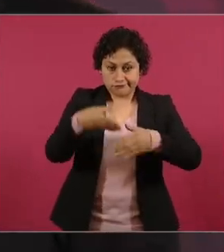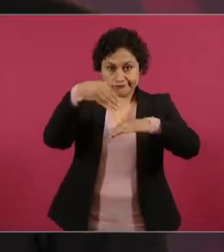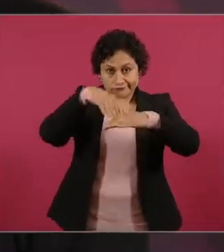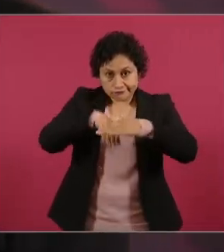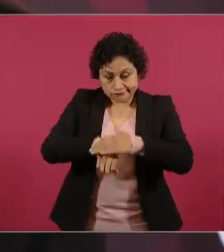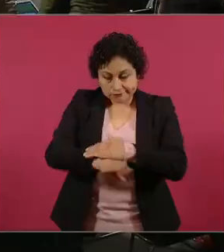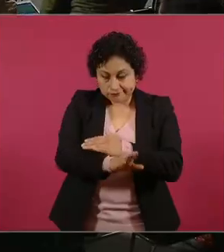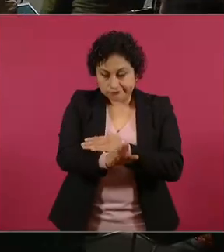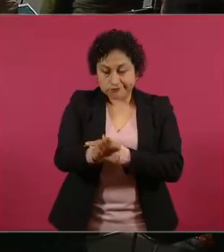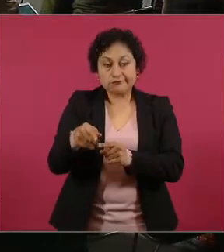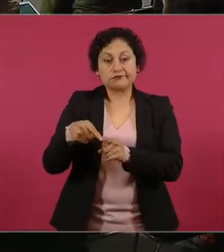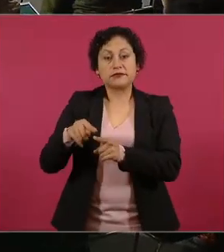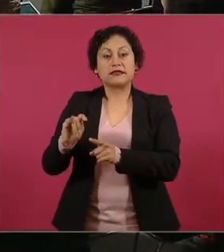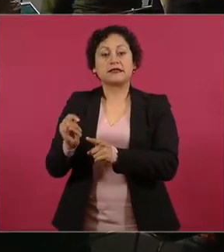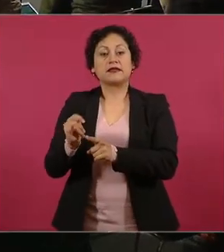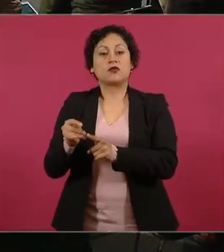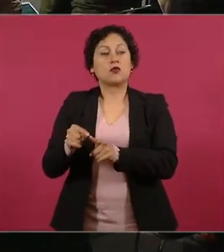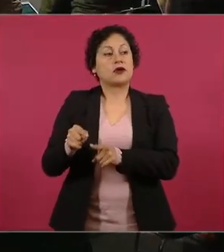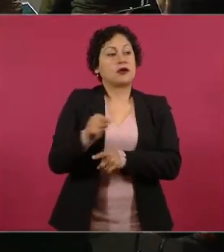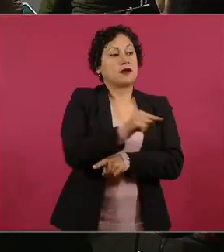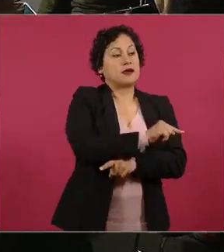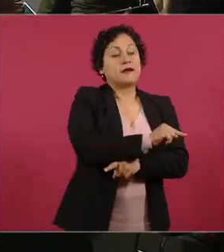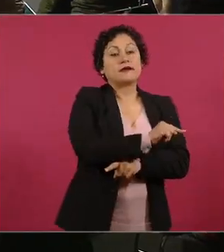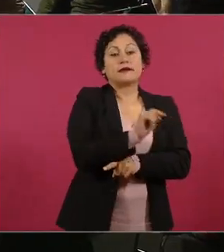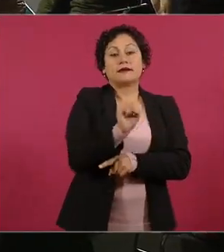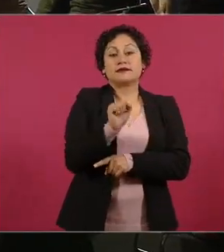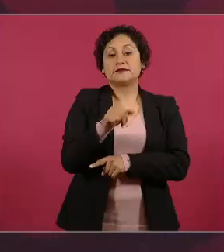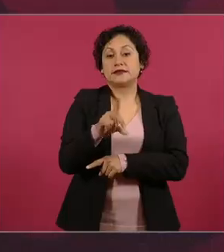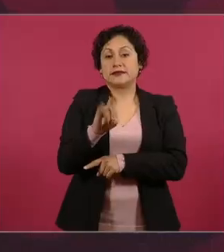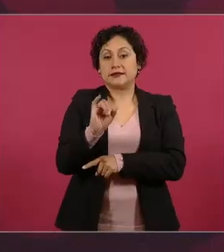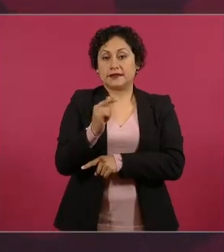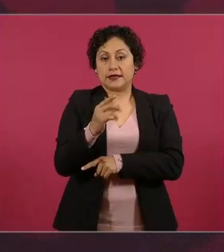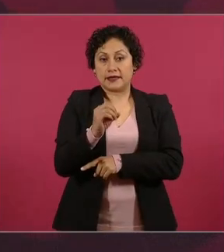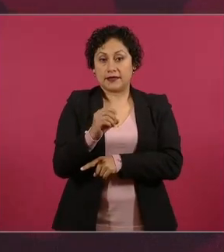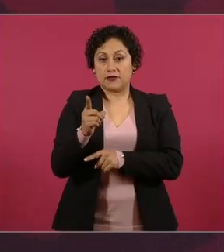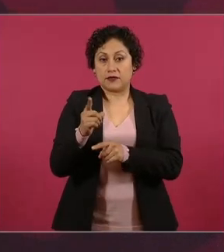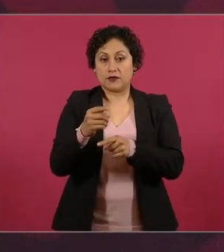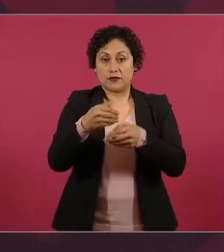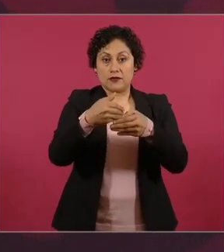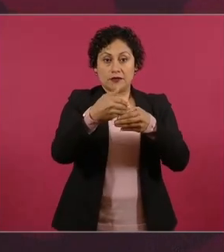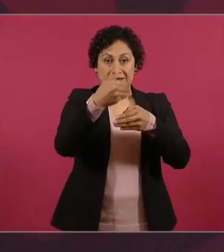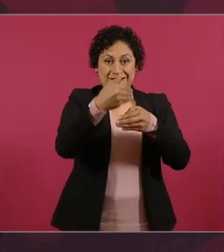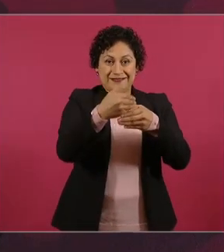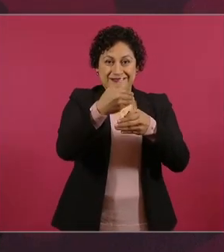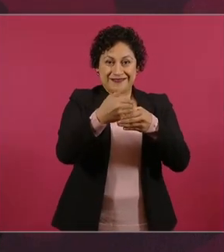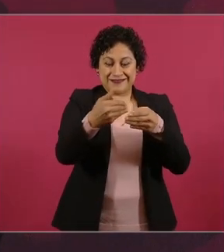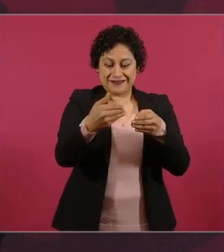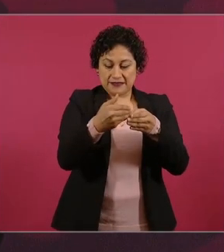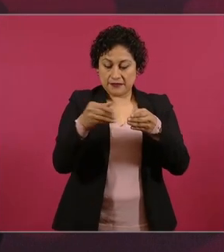a San Diego, que pasa por abajo de la garita.